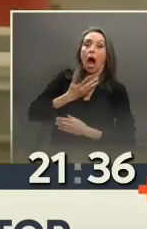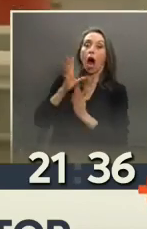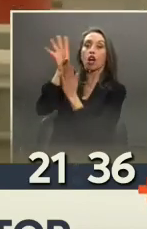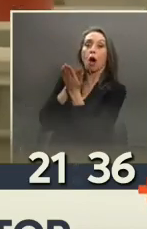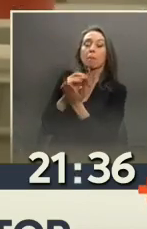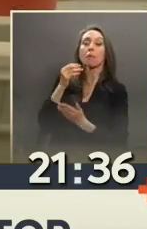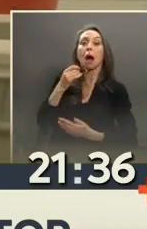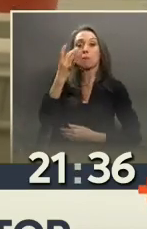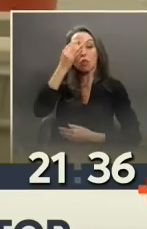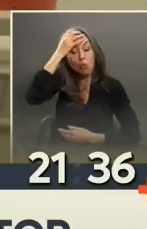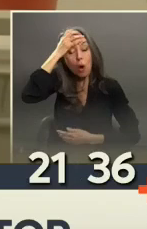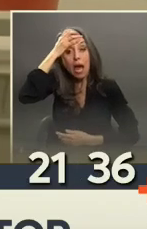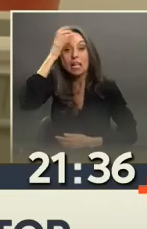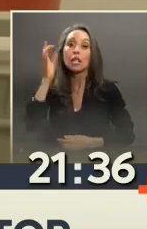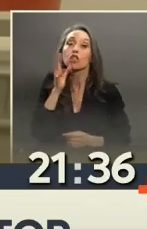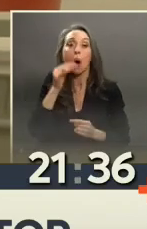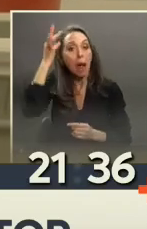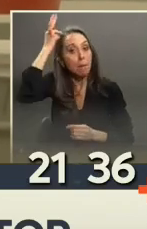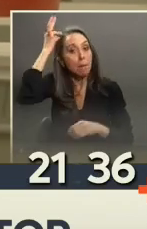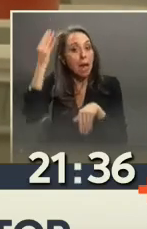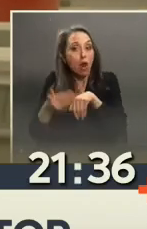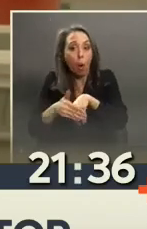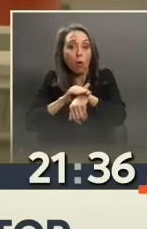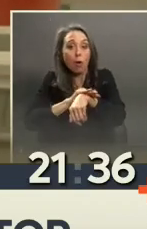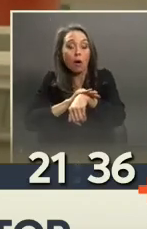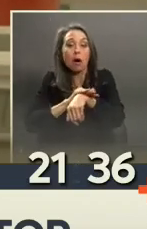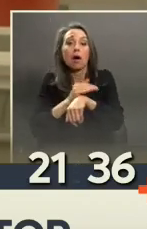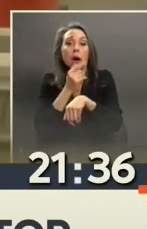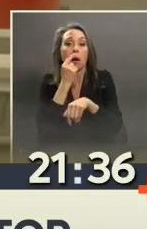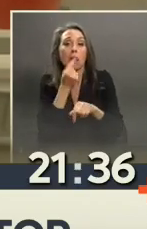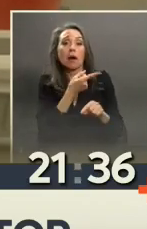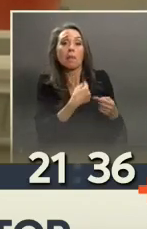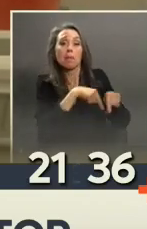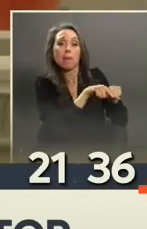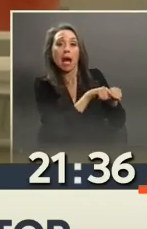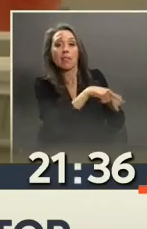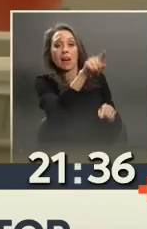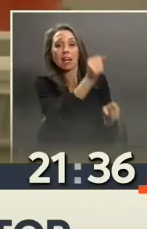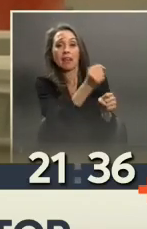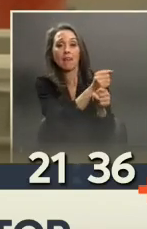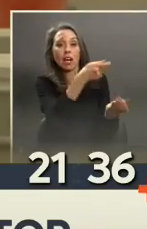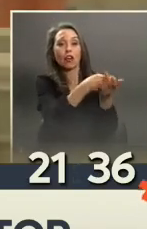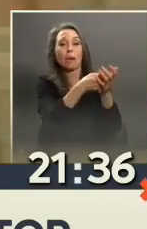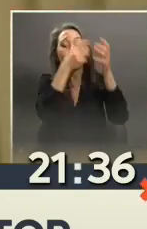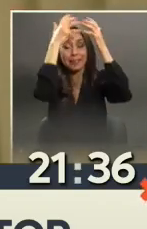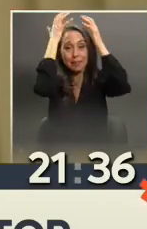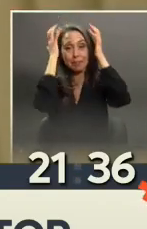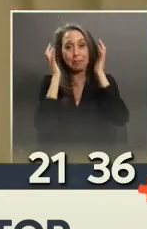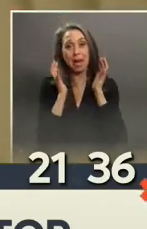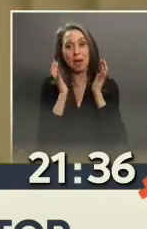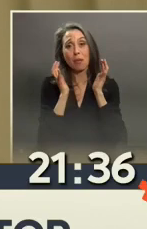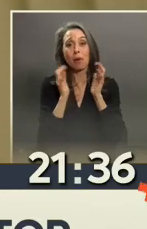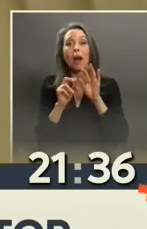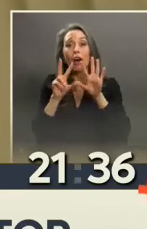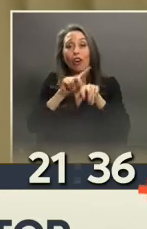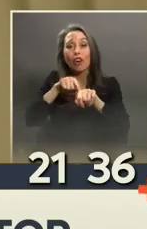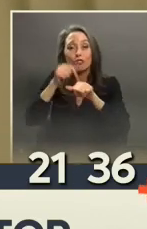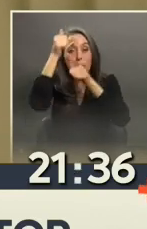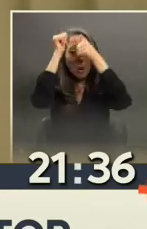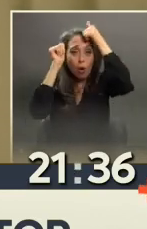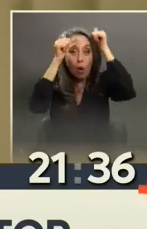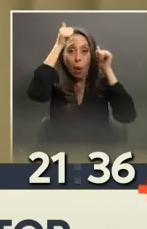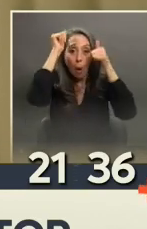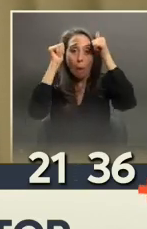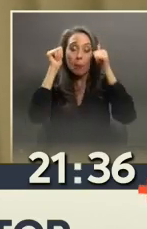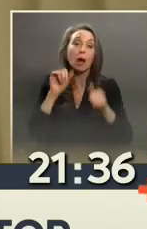ya no tengo pelo y le decido mi pareja eligió va a tener que trabajar alejaba cama compro pelucas fueron ocho horas de cirugía aunque